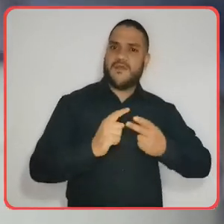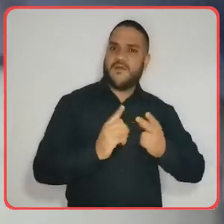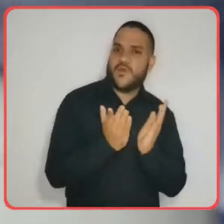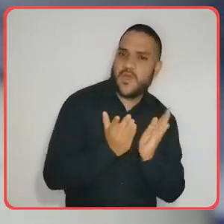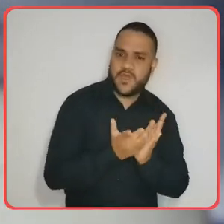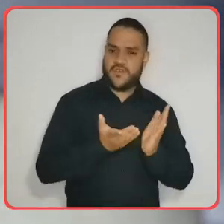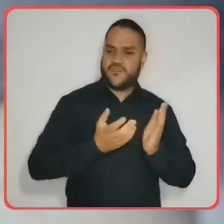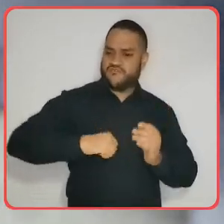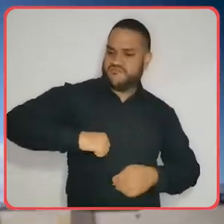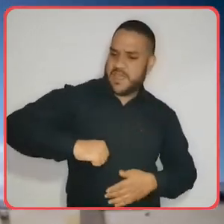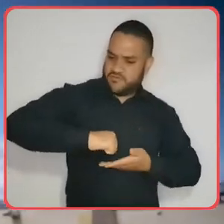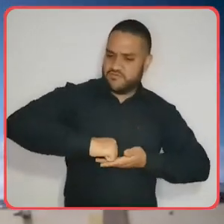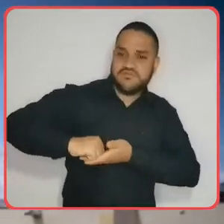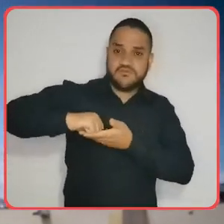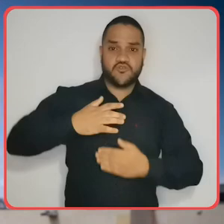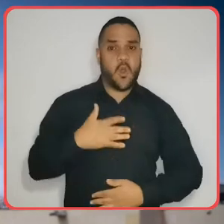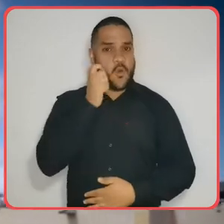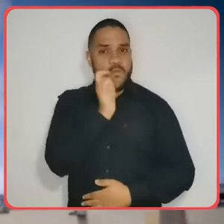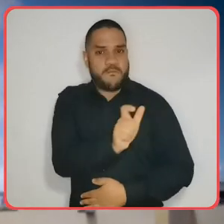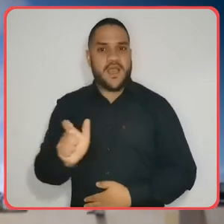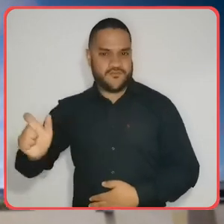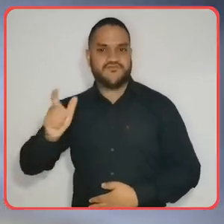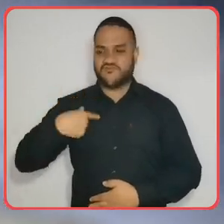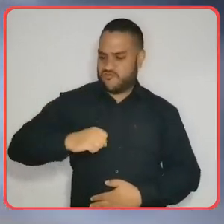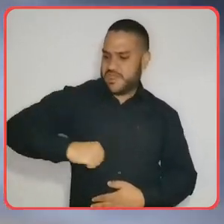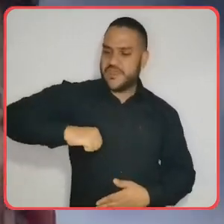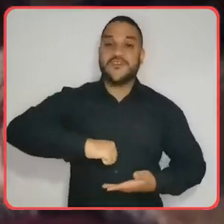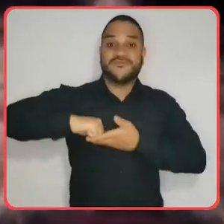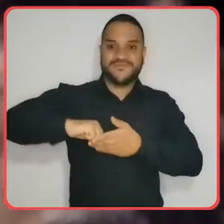la salud, derecho a la educación y al goce de ser humanos.